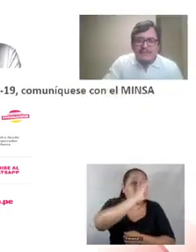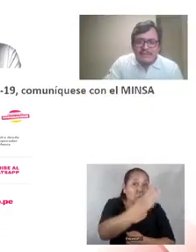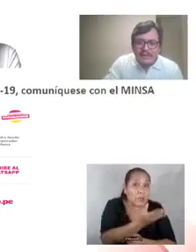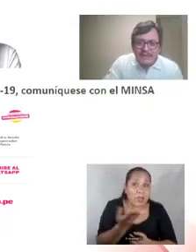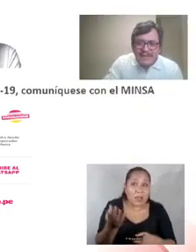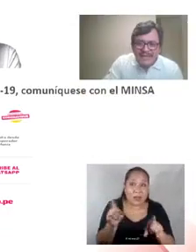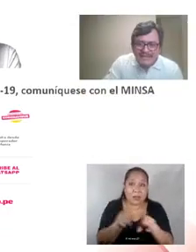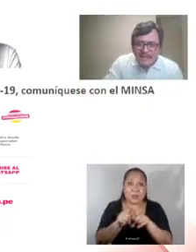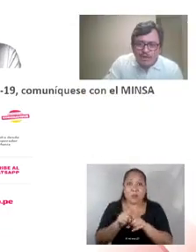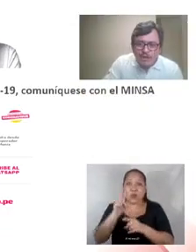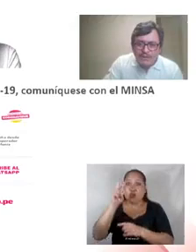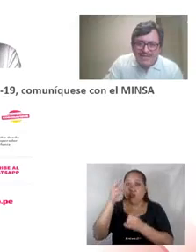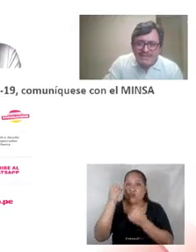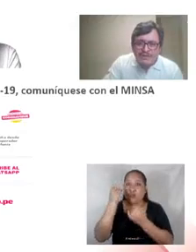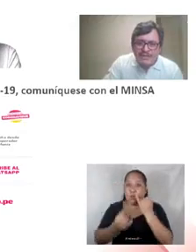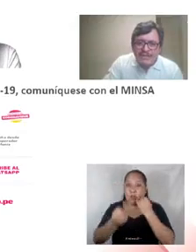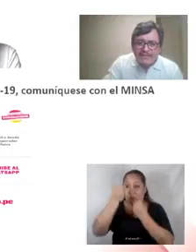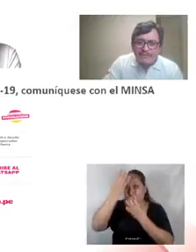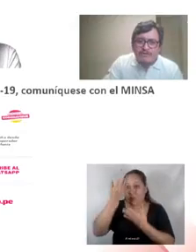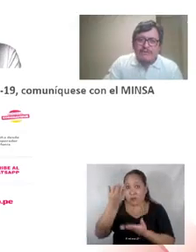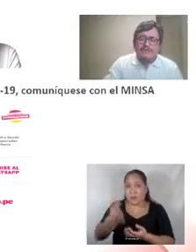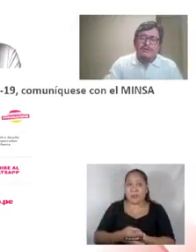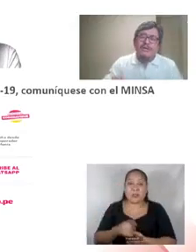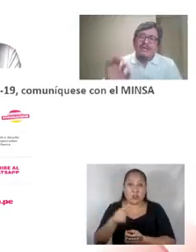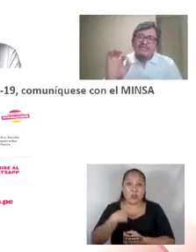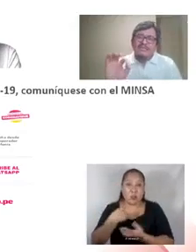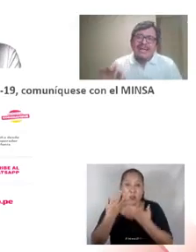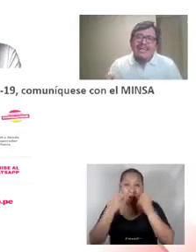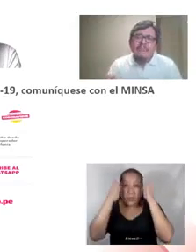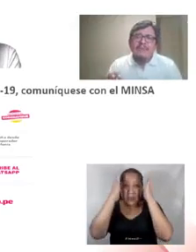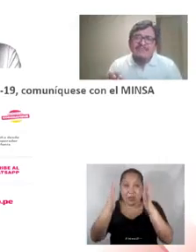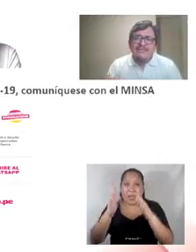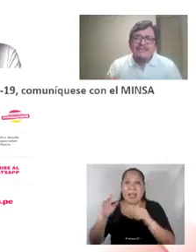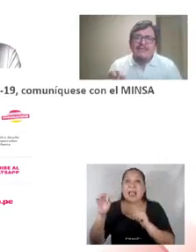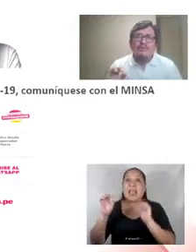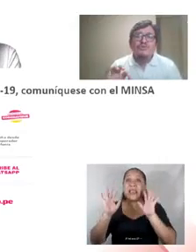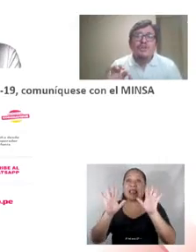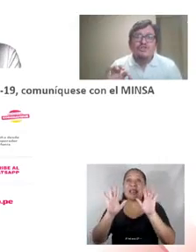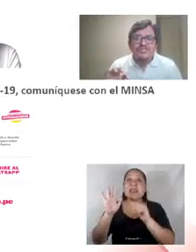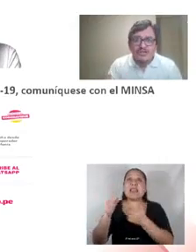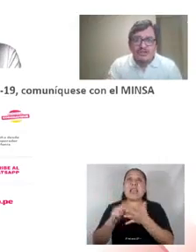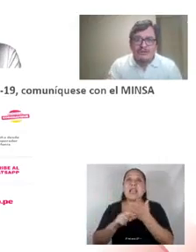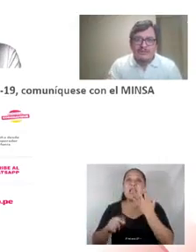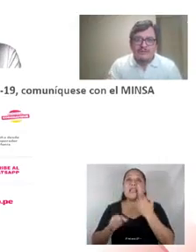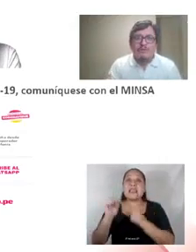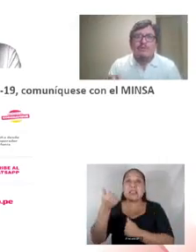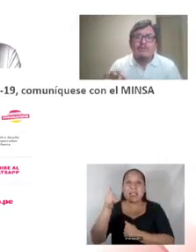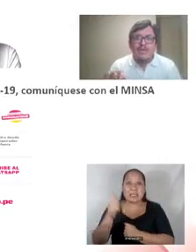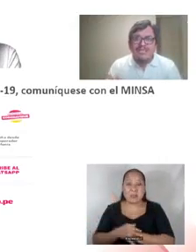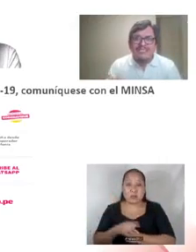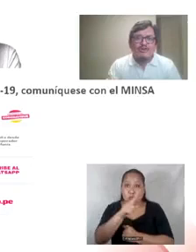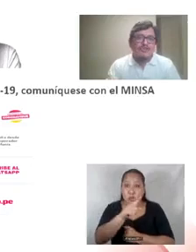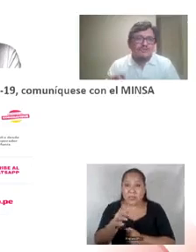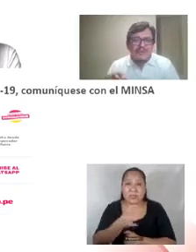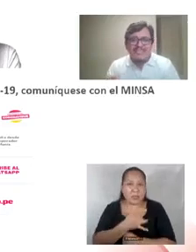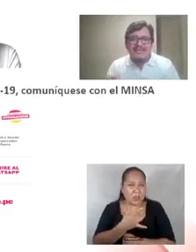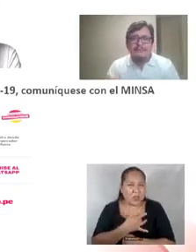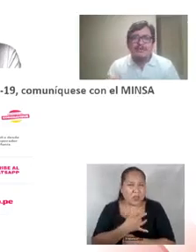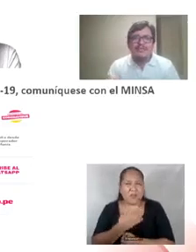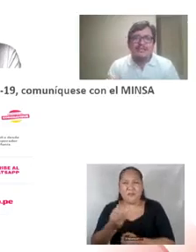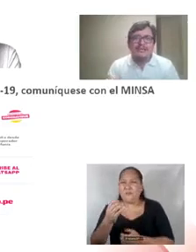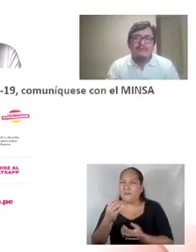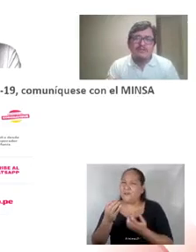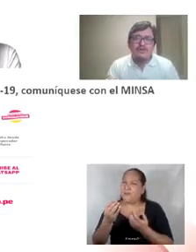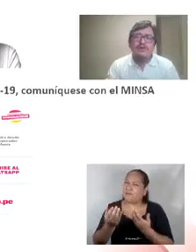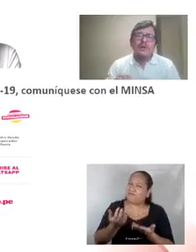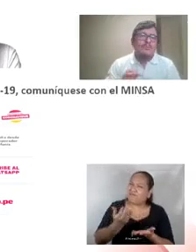Y esas dos últimas informaciones. Finalmente, quiero que tomen atención en la desinformación. Si alguien presenta alguno de los síntomas, alguna molestia o